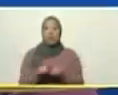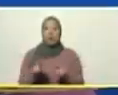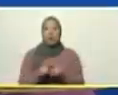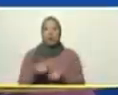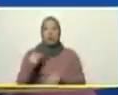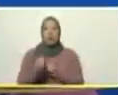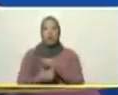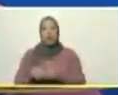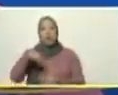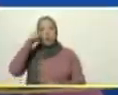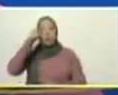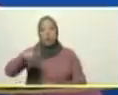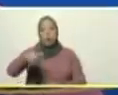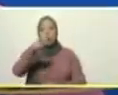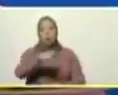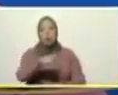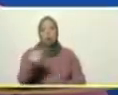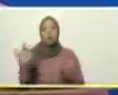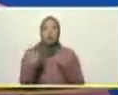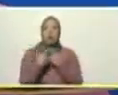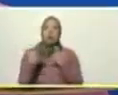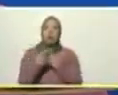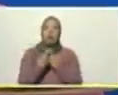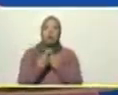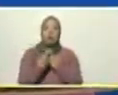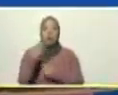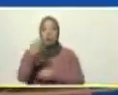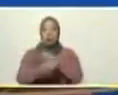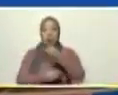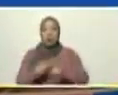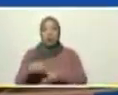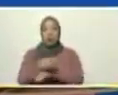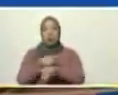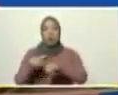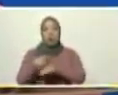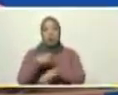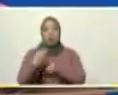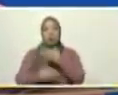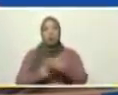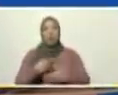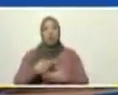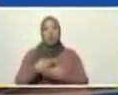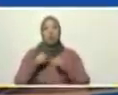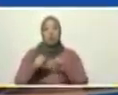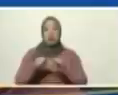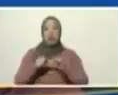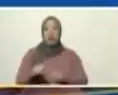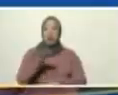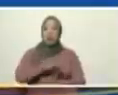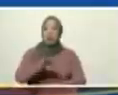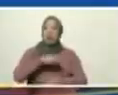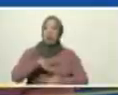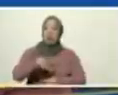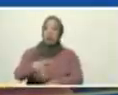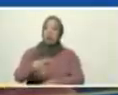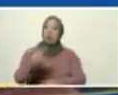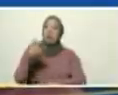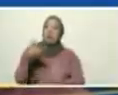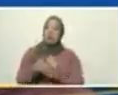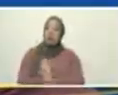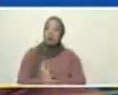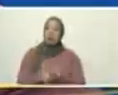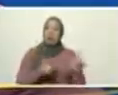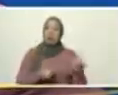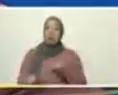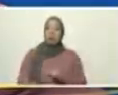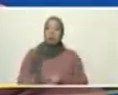destruyendo pueblos enteros con mentiras, derrocando gobiernos democráticamente electos para servir a sus intereses, porque eso que algunos llaman